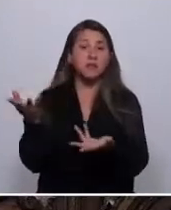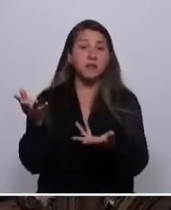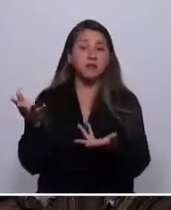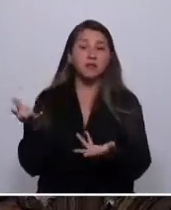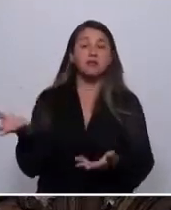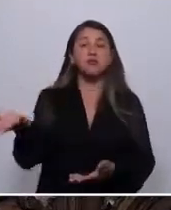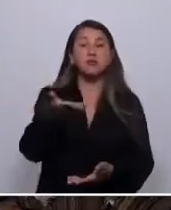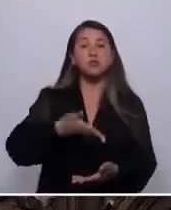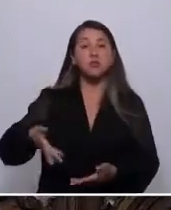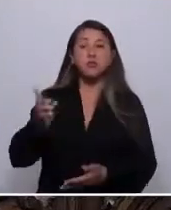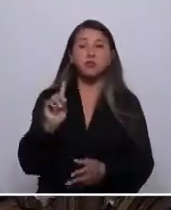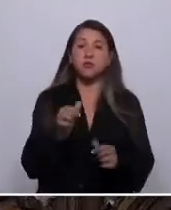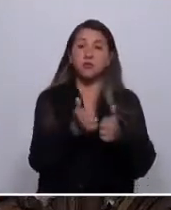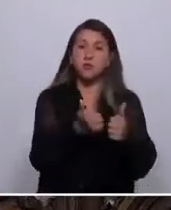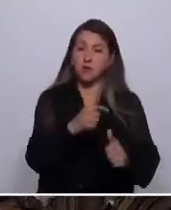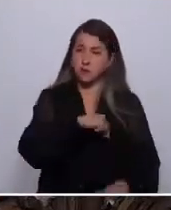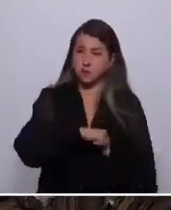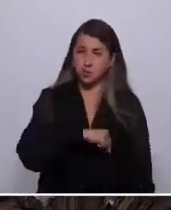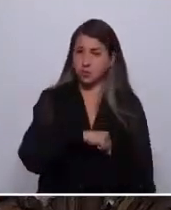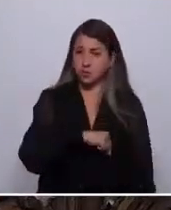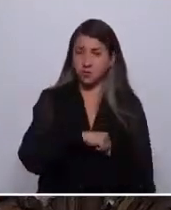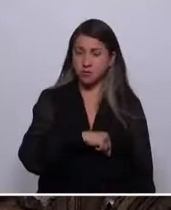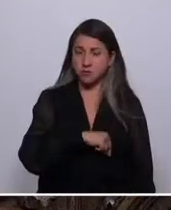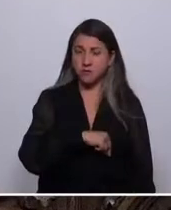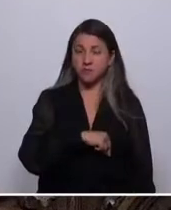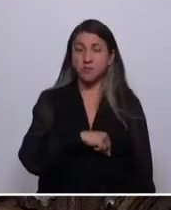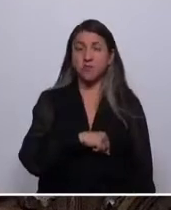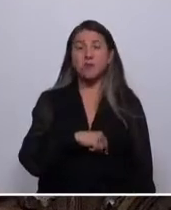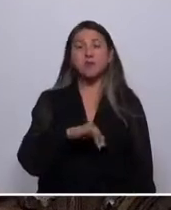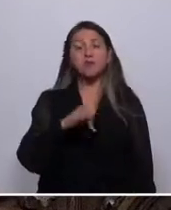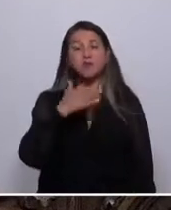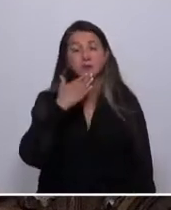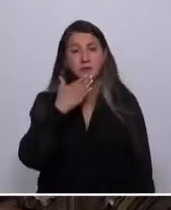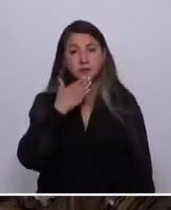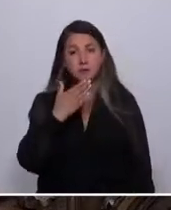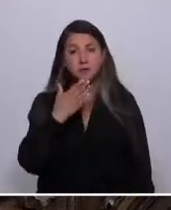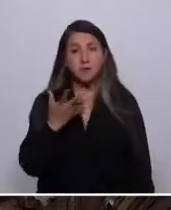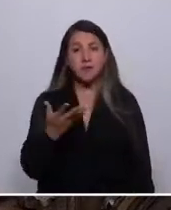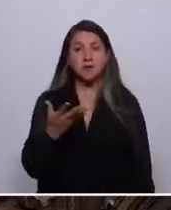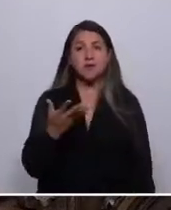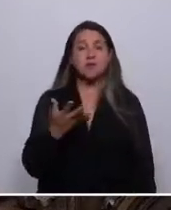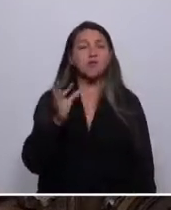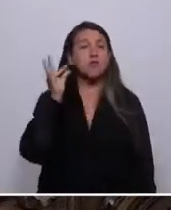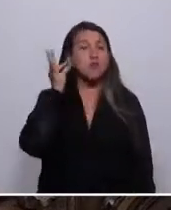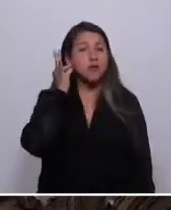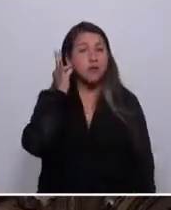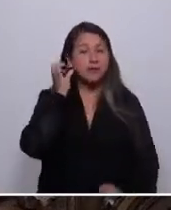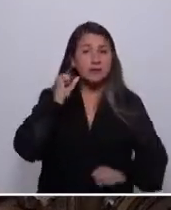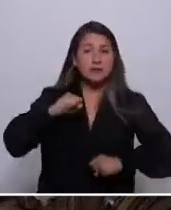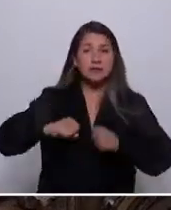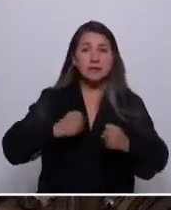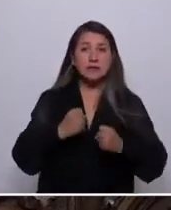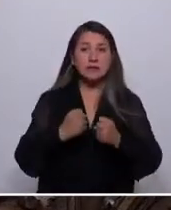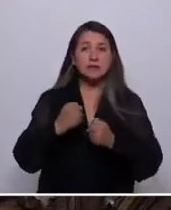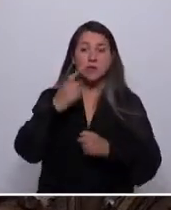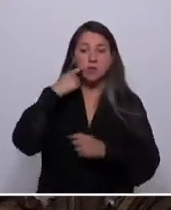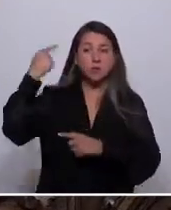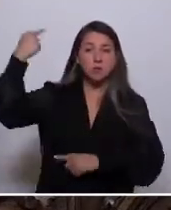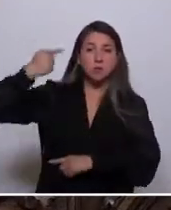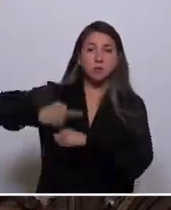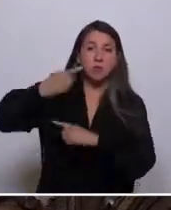de buenas pensiones. La exasperación por la opresión de las mujeres en un patriarcado